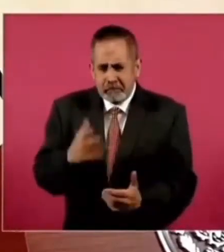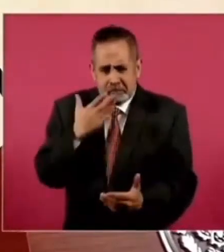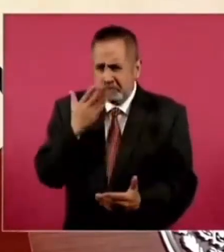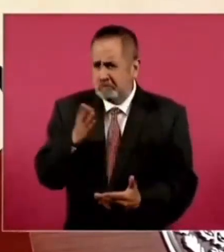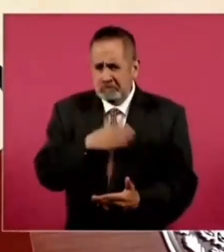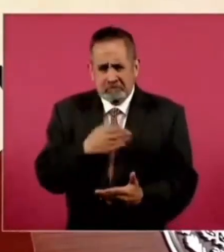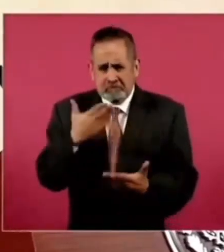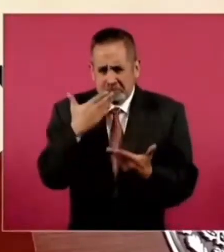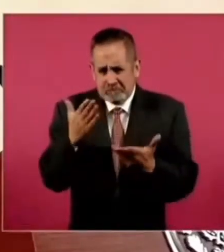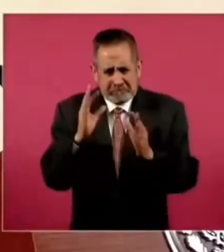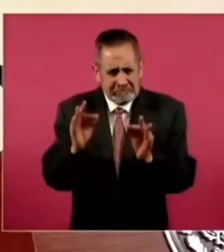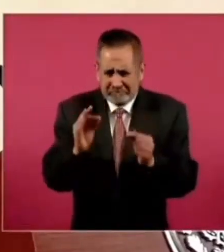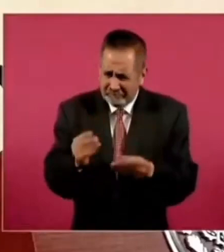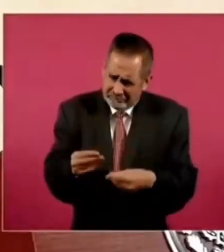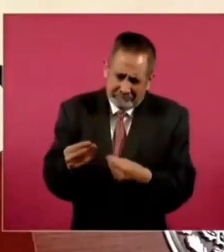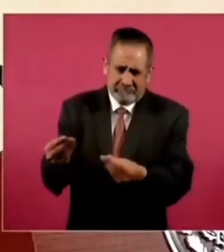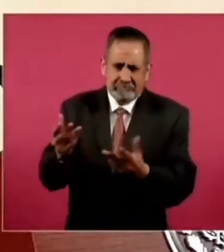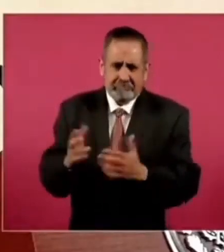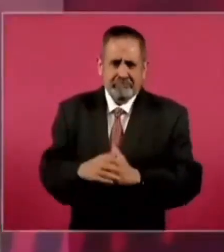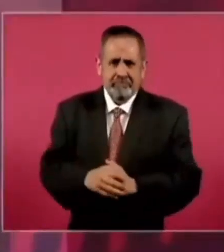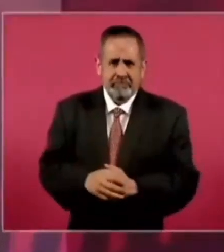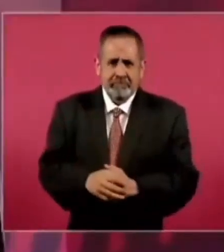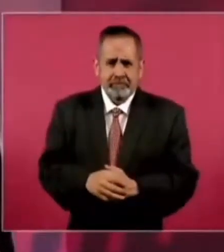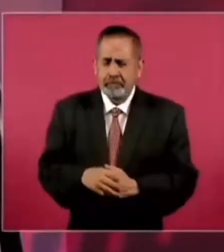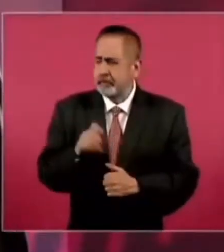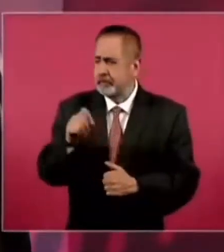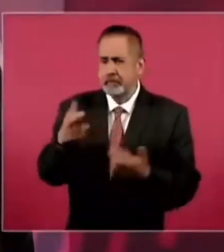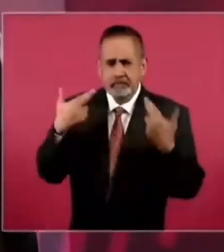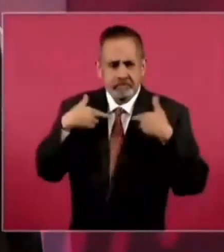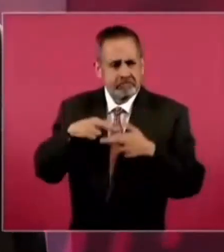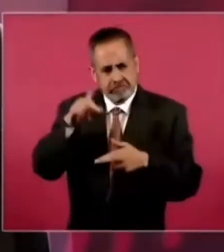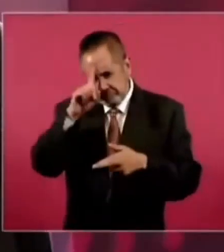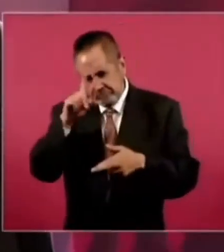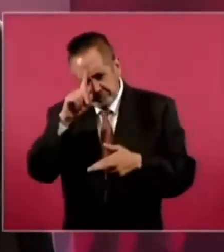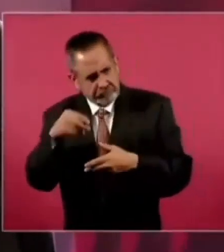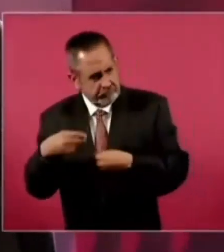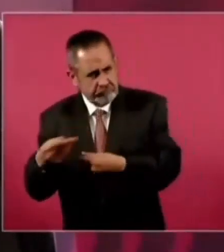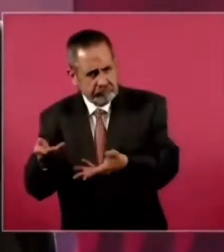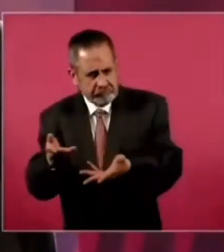bueno. Los mismos maestros lo recomiendan,